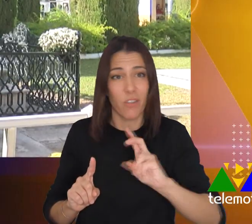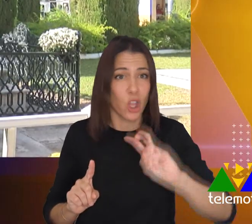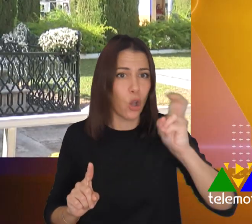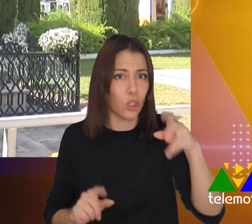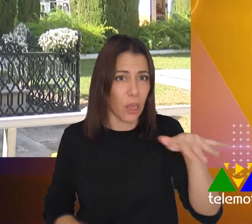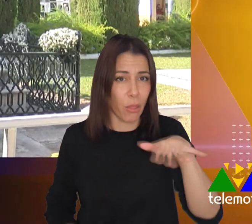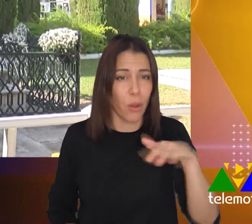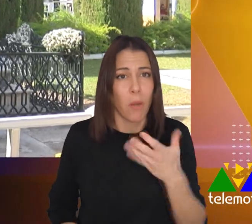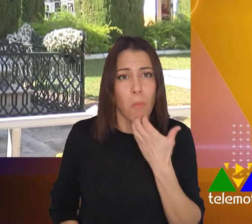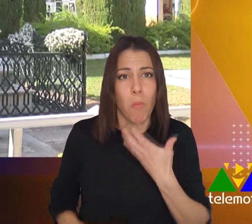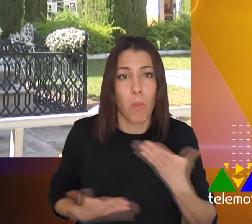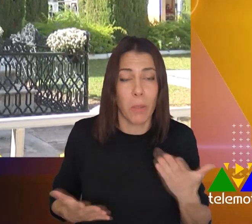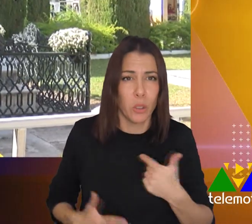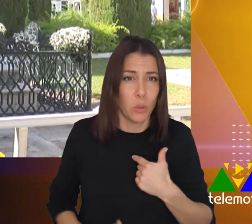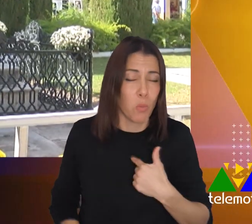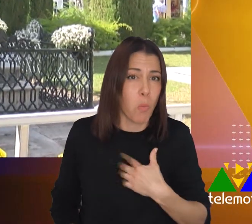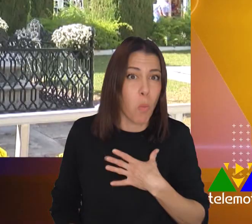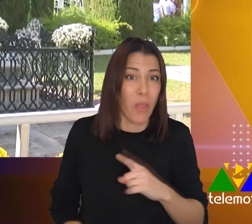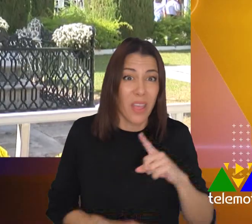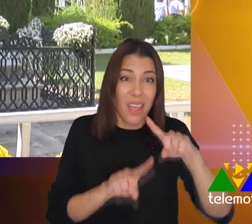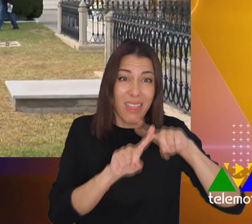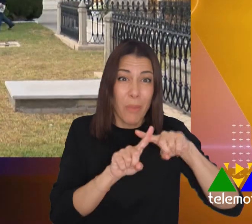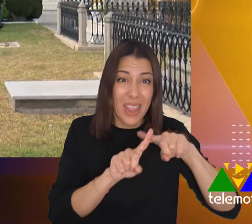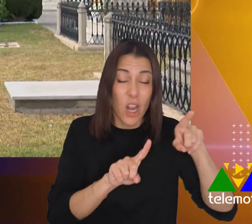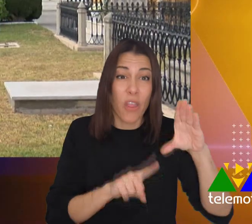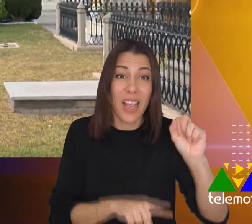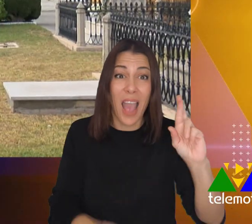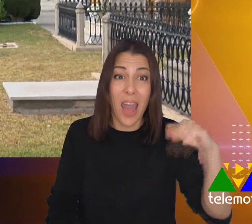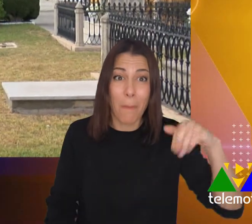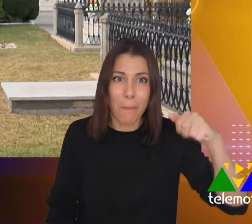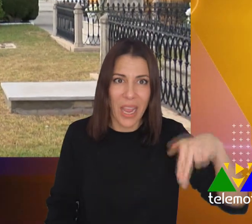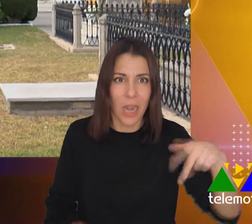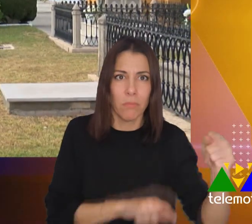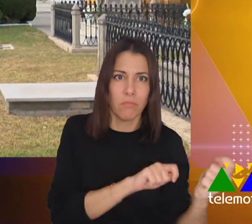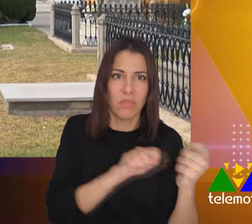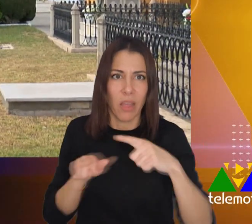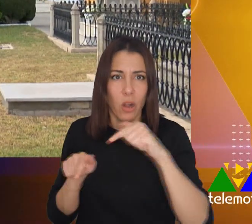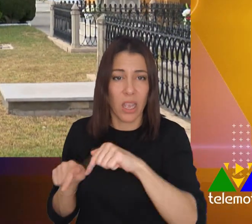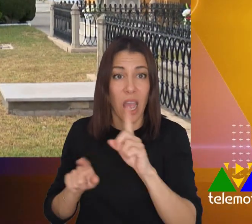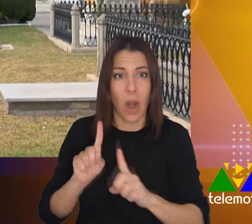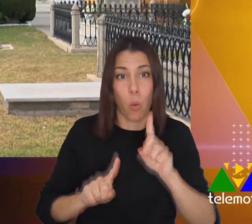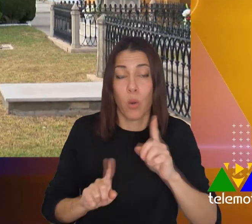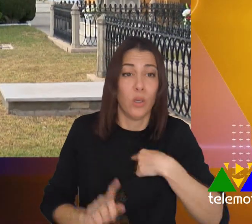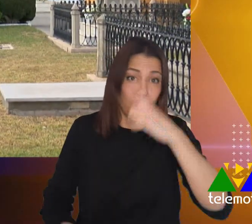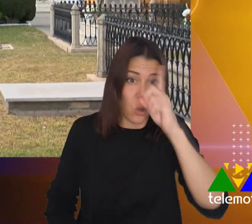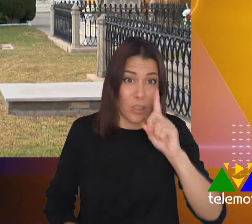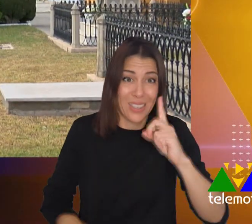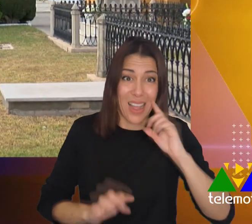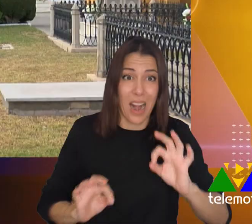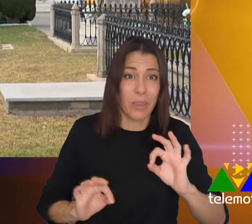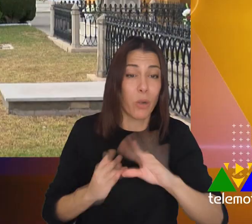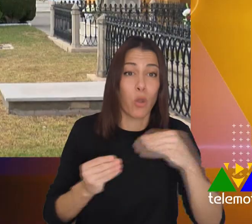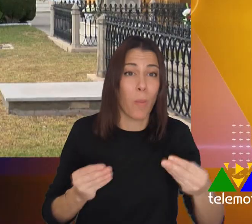Posiblemente, pues algunos de ellos, yo diría que hasta del cementerio del Carmen, ¿no? Es decir, posiblemente algunos de ellos, no lo sabemos porque no se conserva la